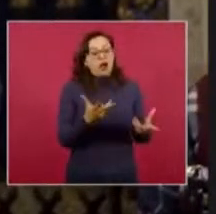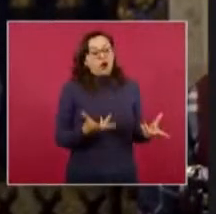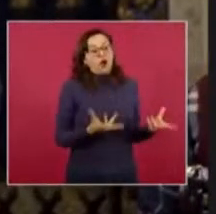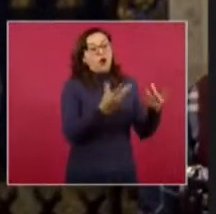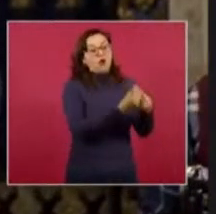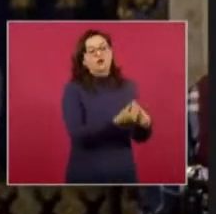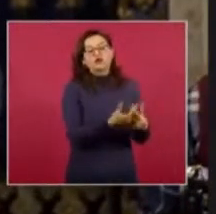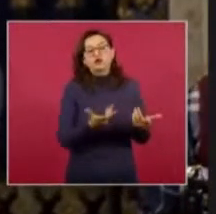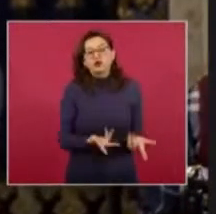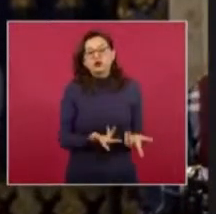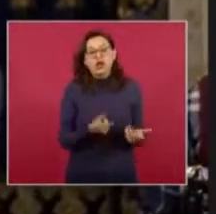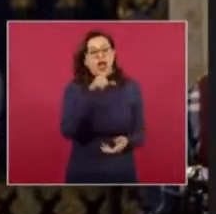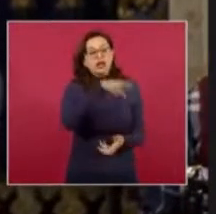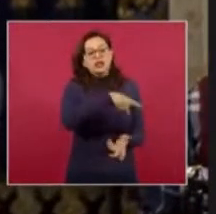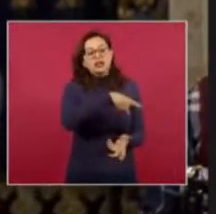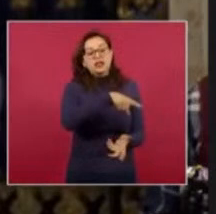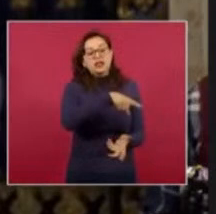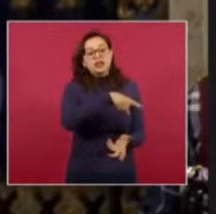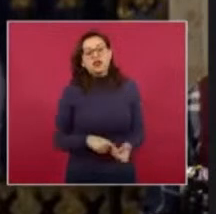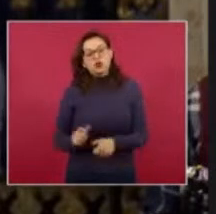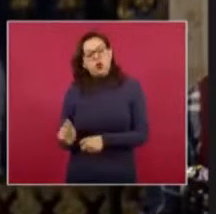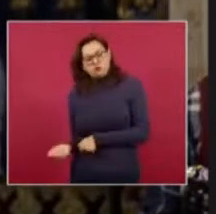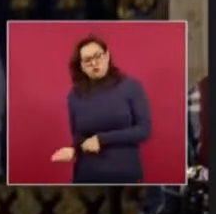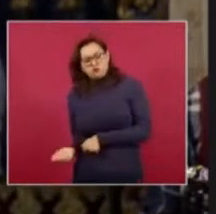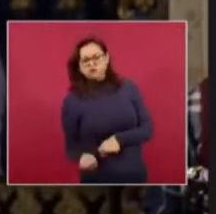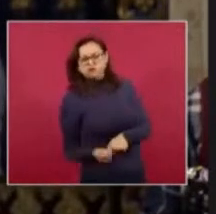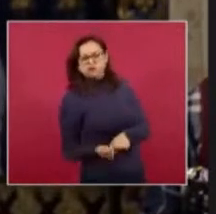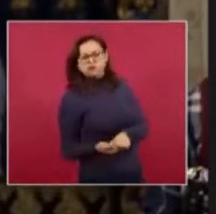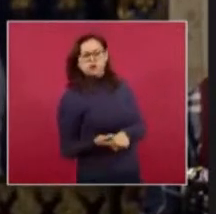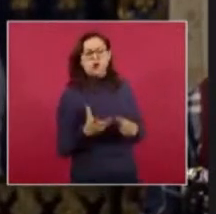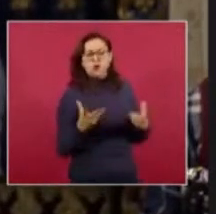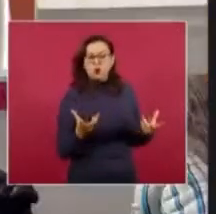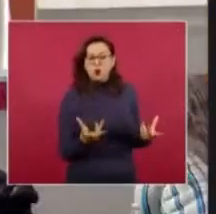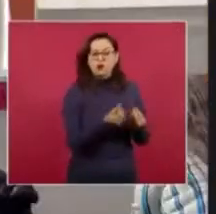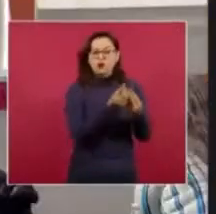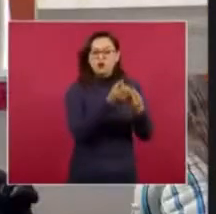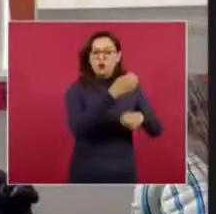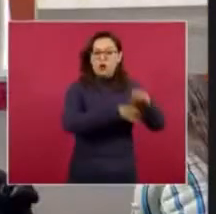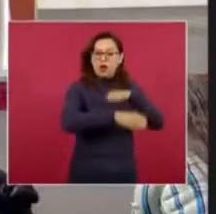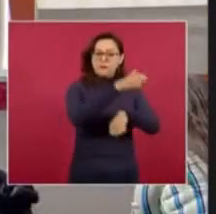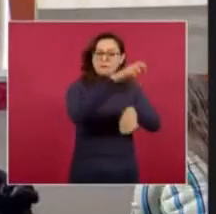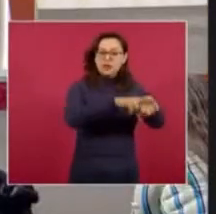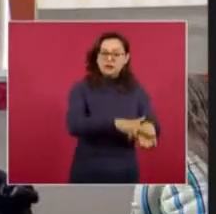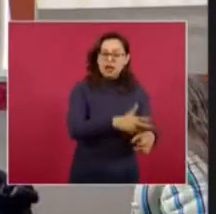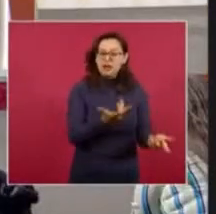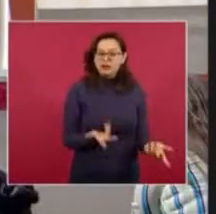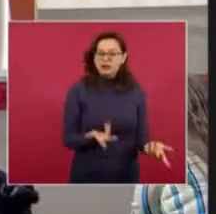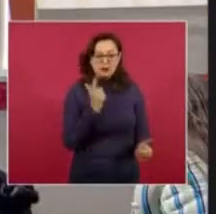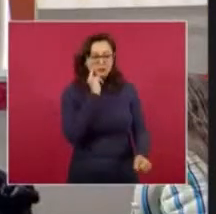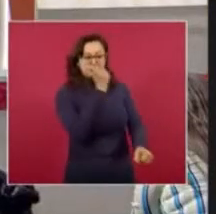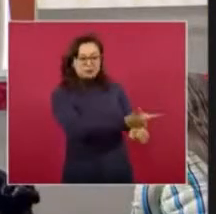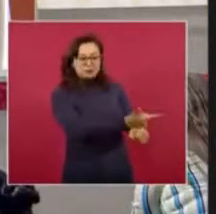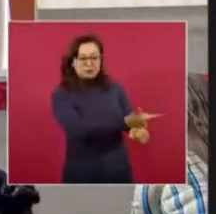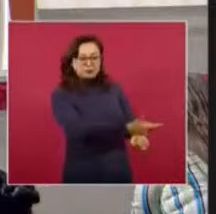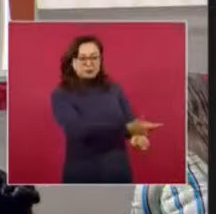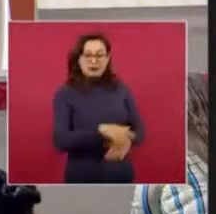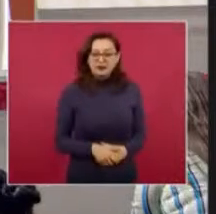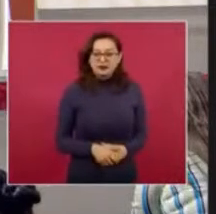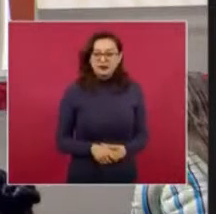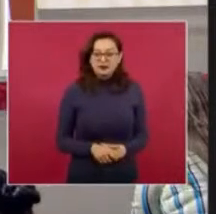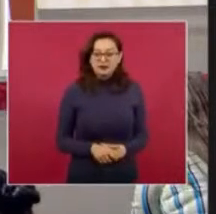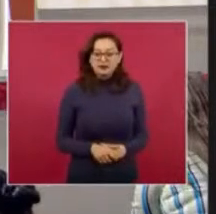están financiando la la oposición no entra en maya no hay necesidad de hacer una revisión a